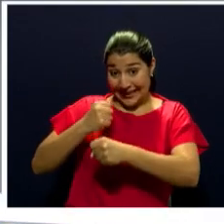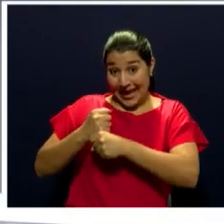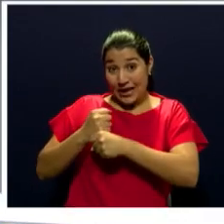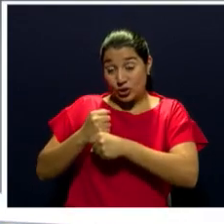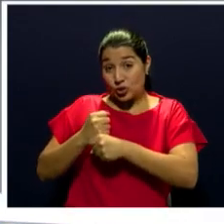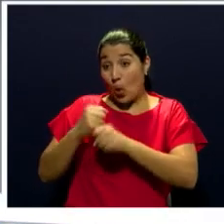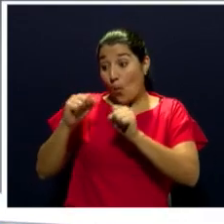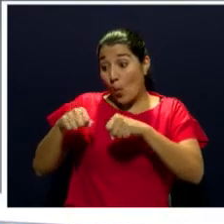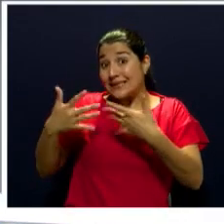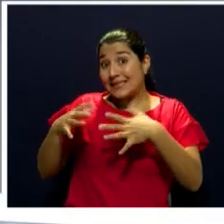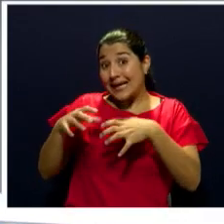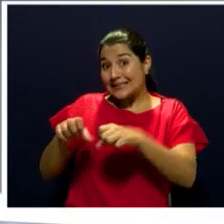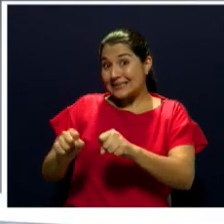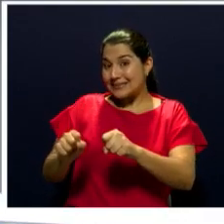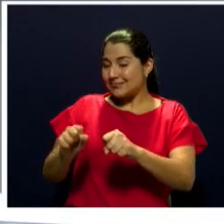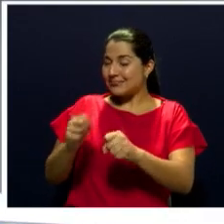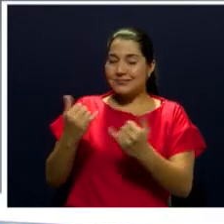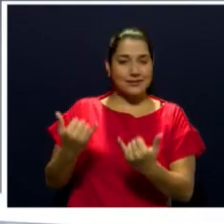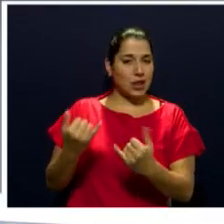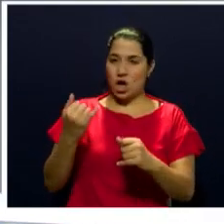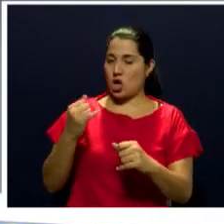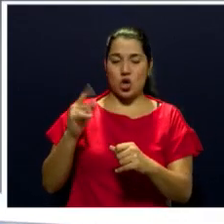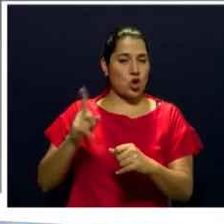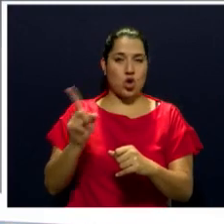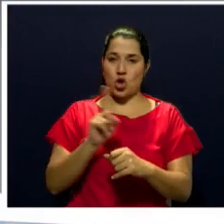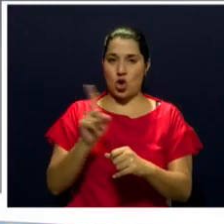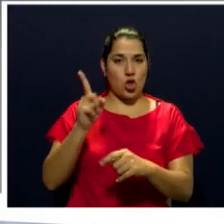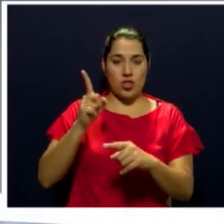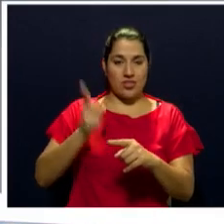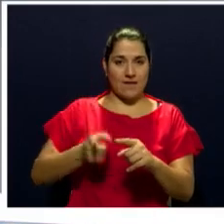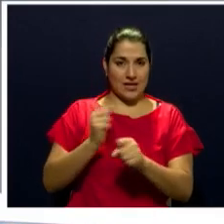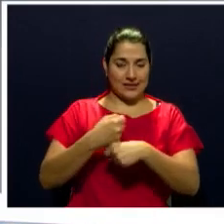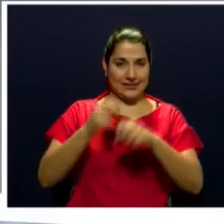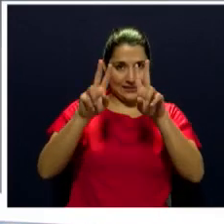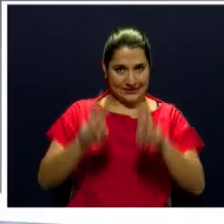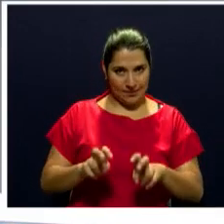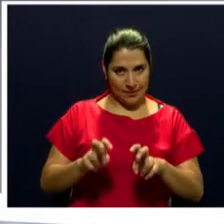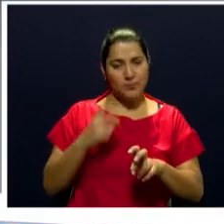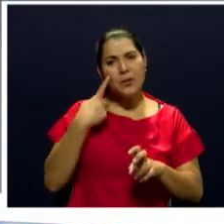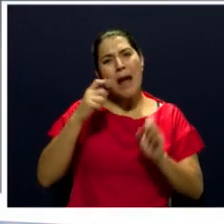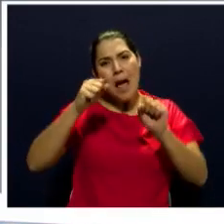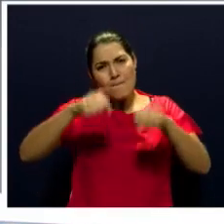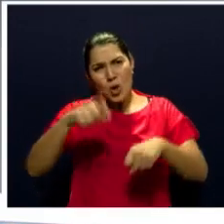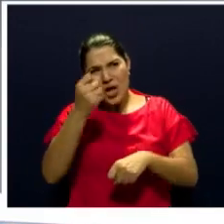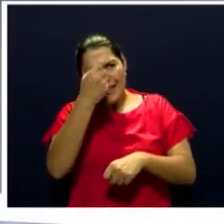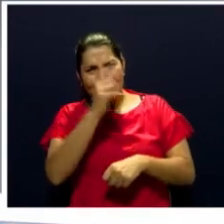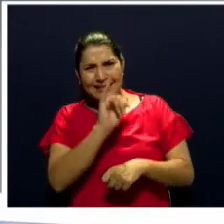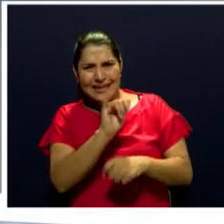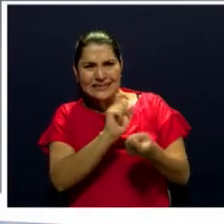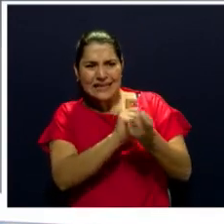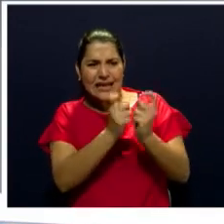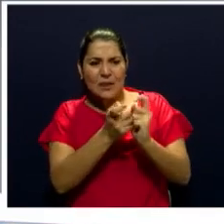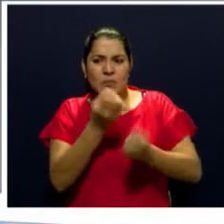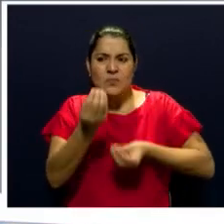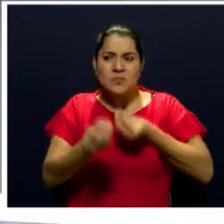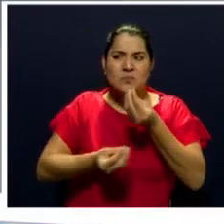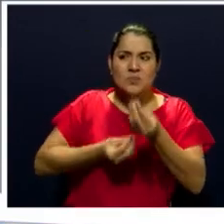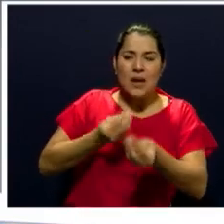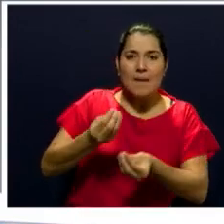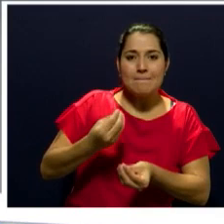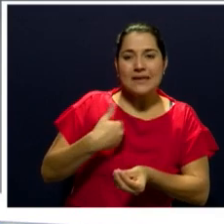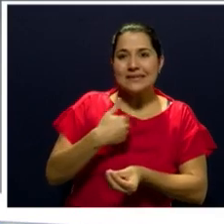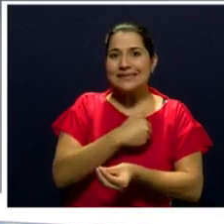deberán hacer esta prueba. Para entender los cambios y el método que aplicará el MEP para decidir quién